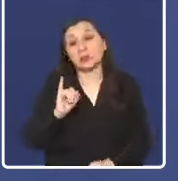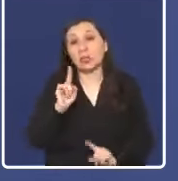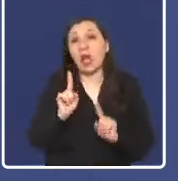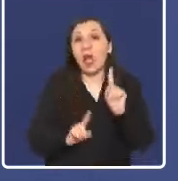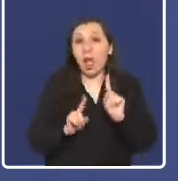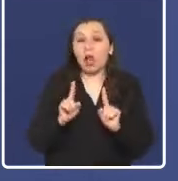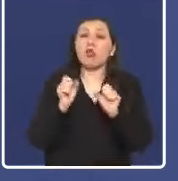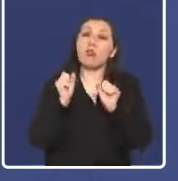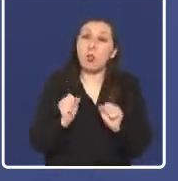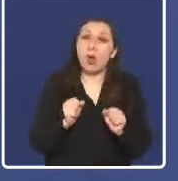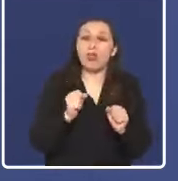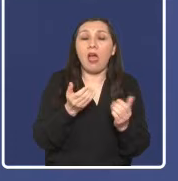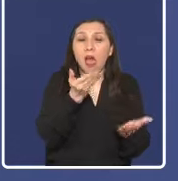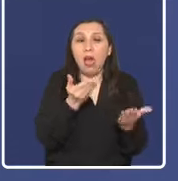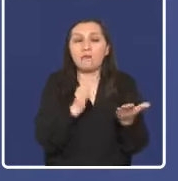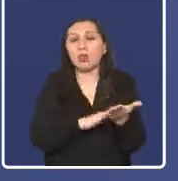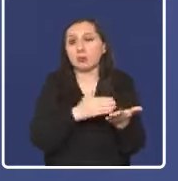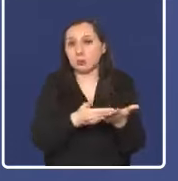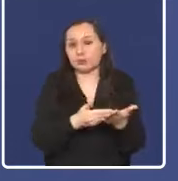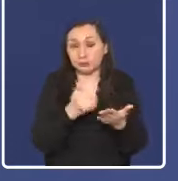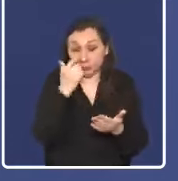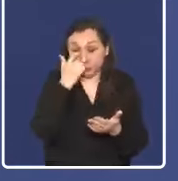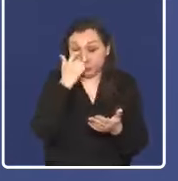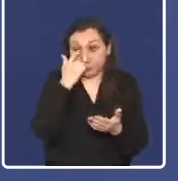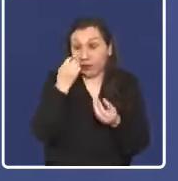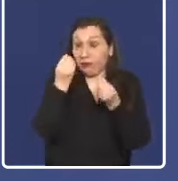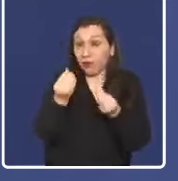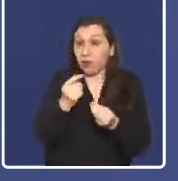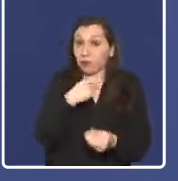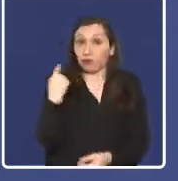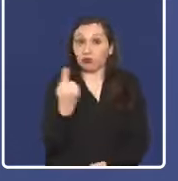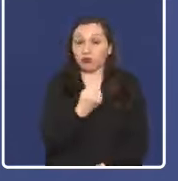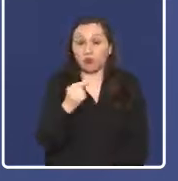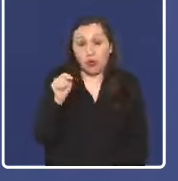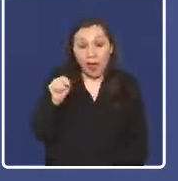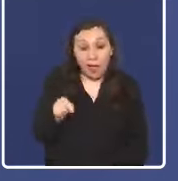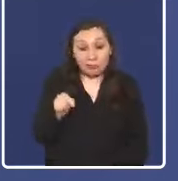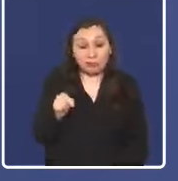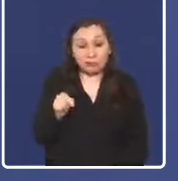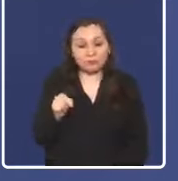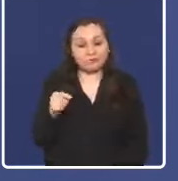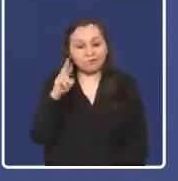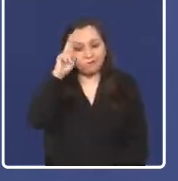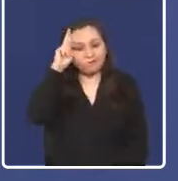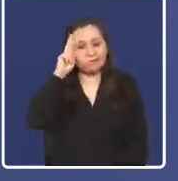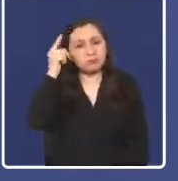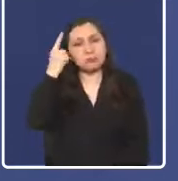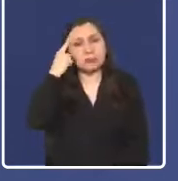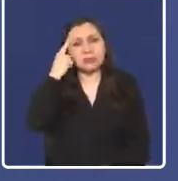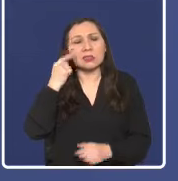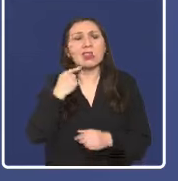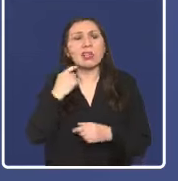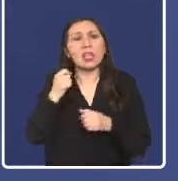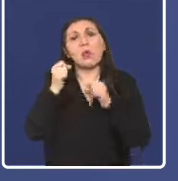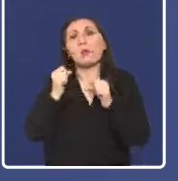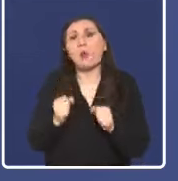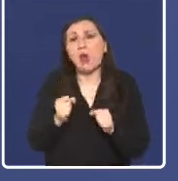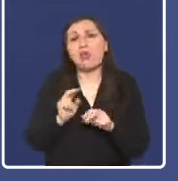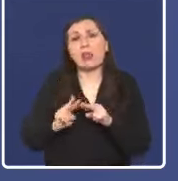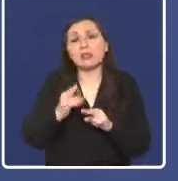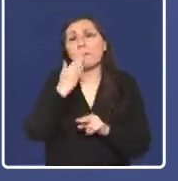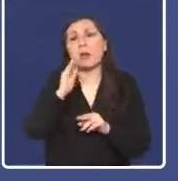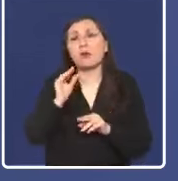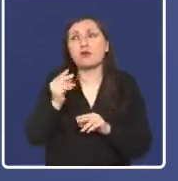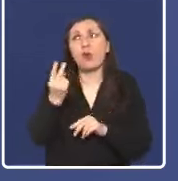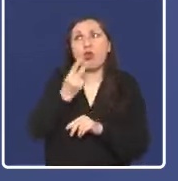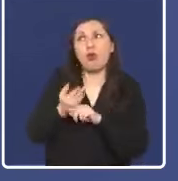algo que se puede evaluar. Acá es bueno que quizás todos, a partir de esto, reflexionemos y pensemos qué se podría haber hecho mejor un par de